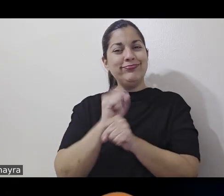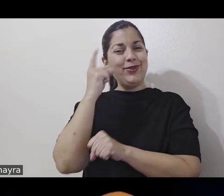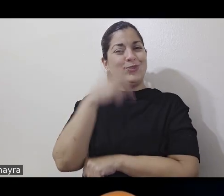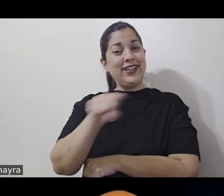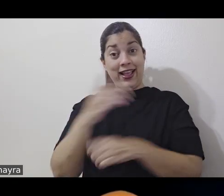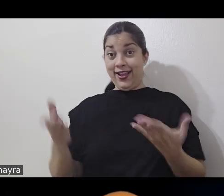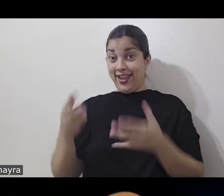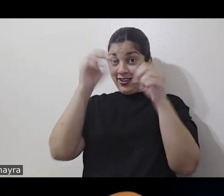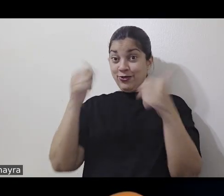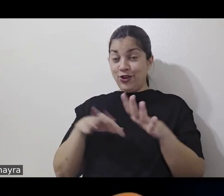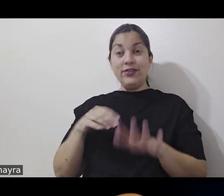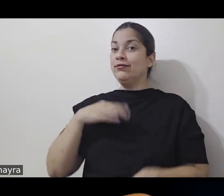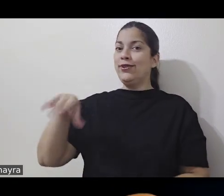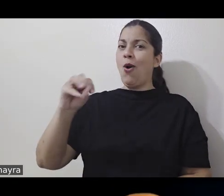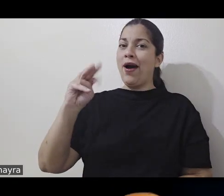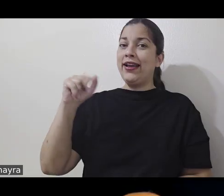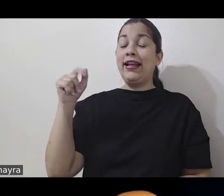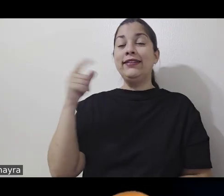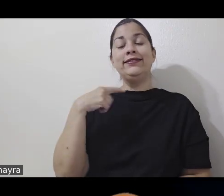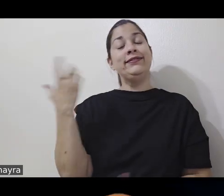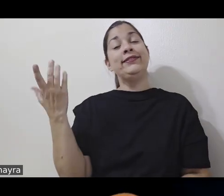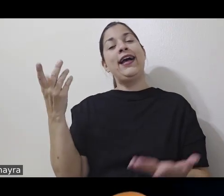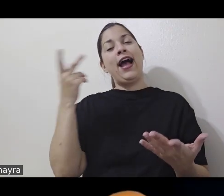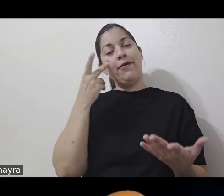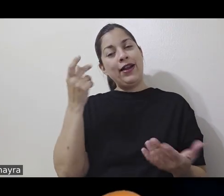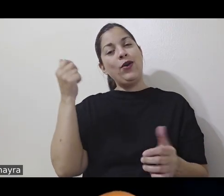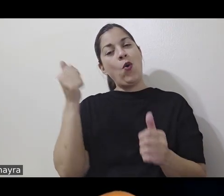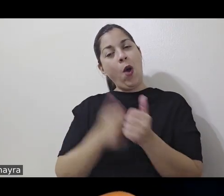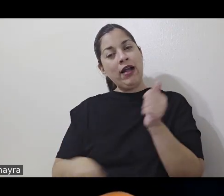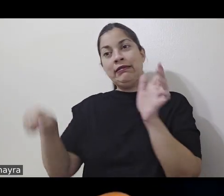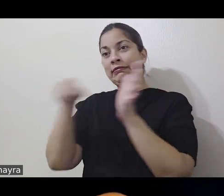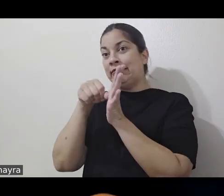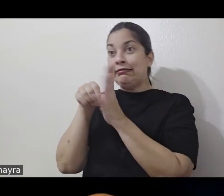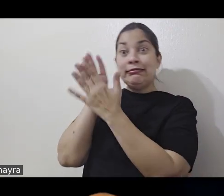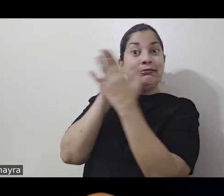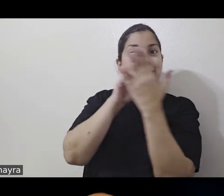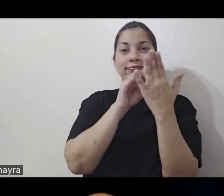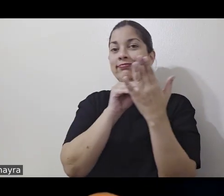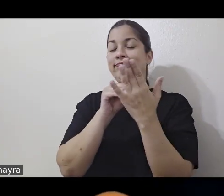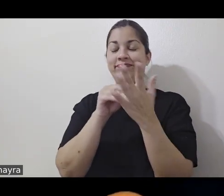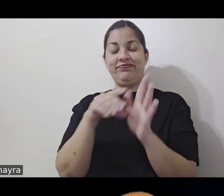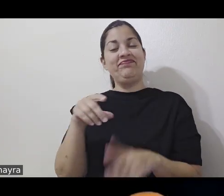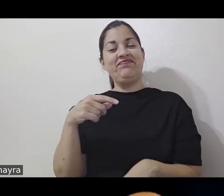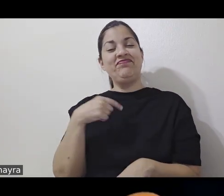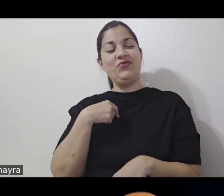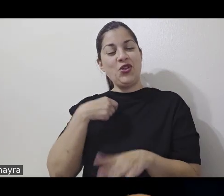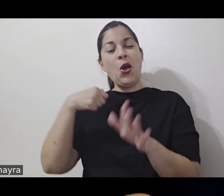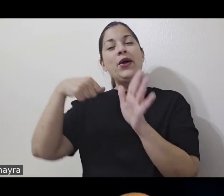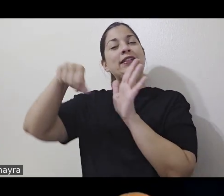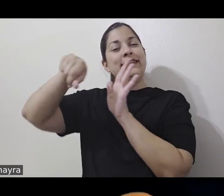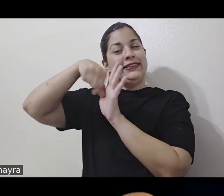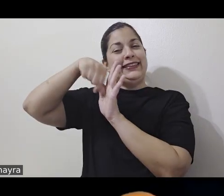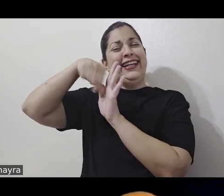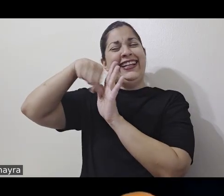Artefusión. No, y Omaira dice, bueno, deja ver qué campana yo sigo, porque yo se la estoy haciendo ya